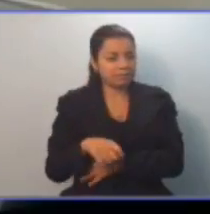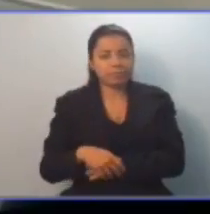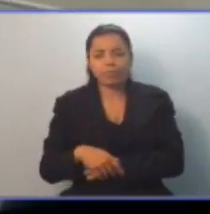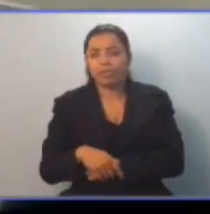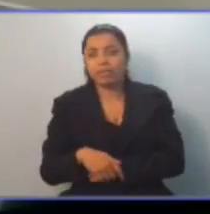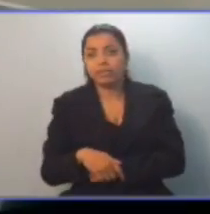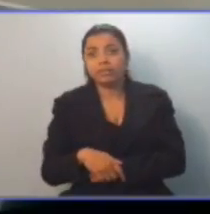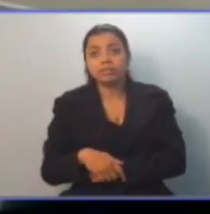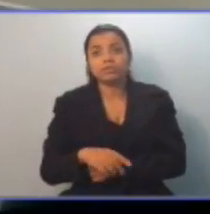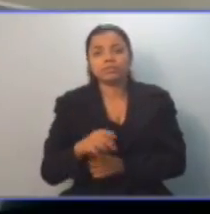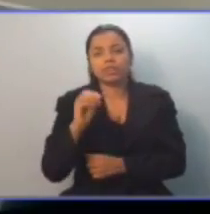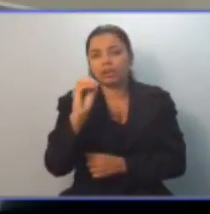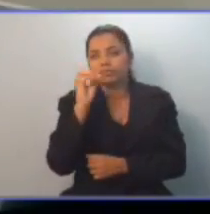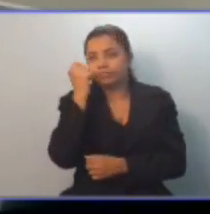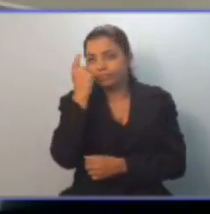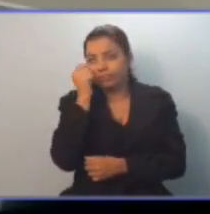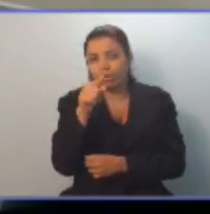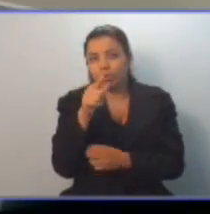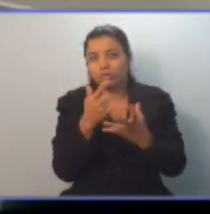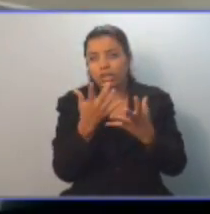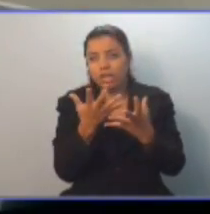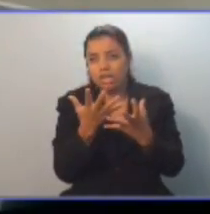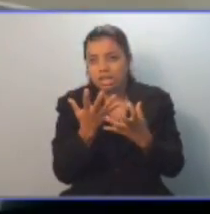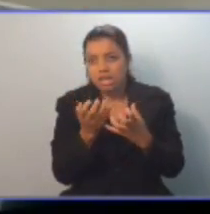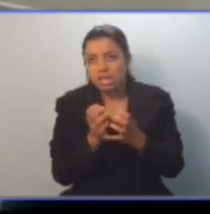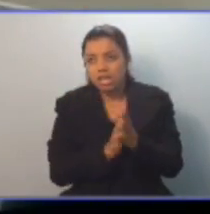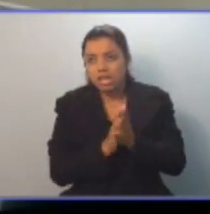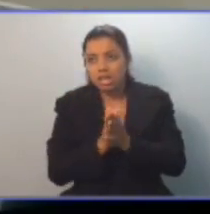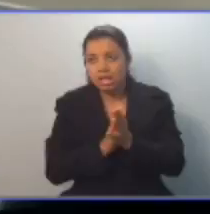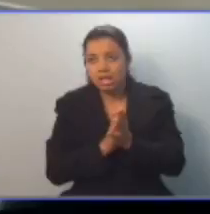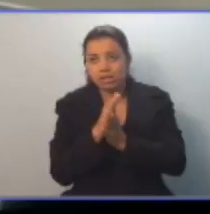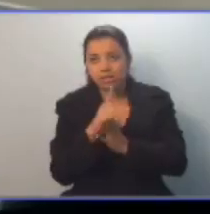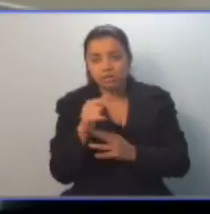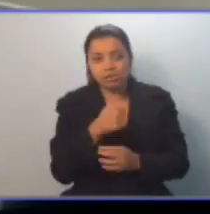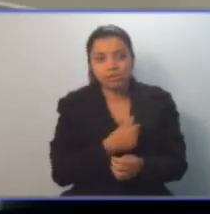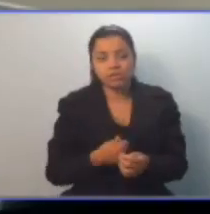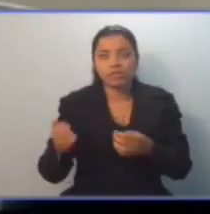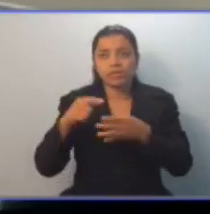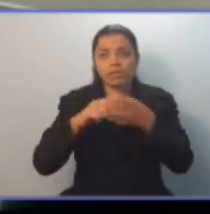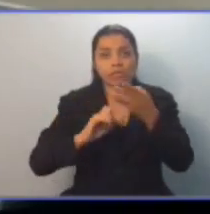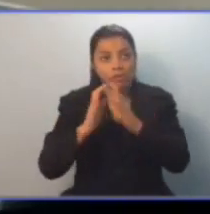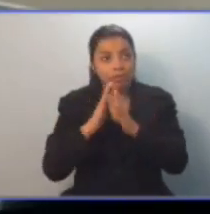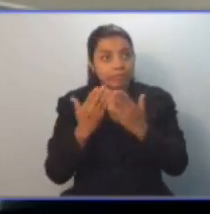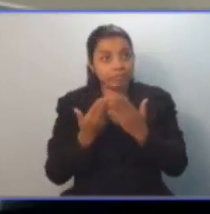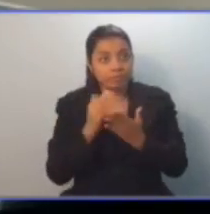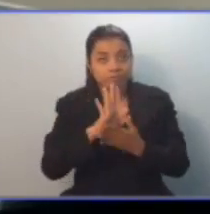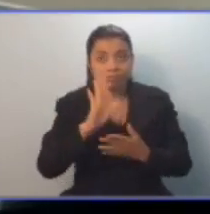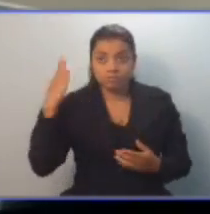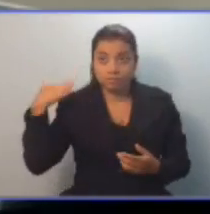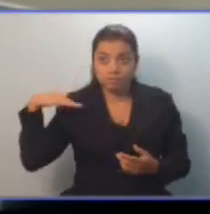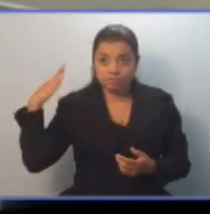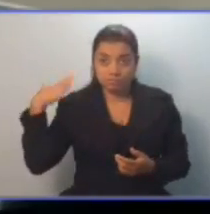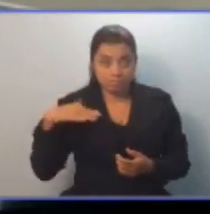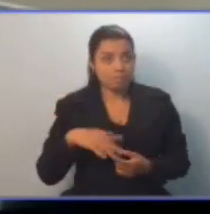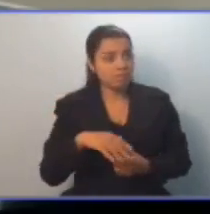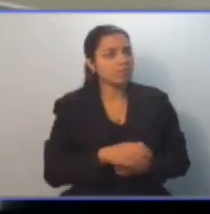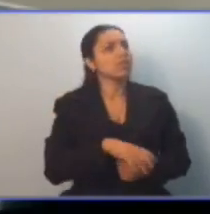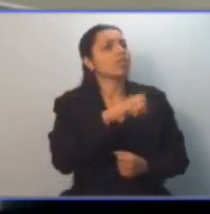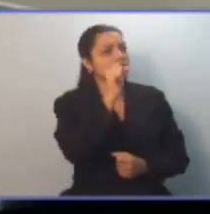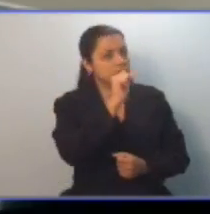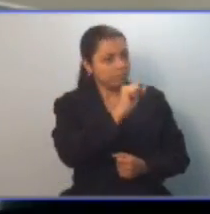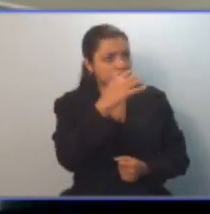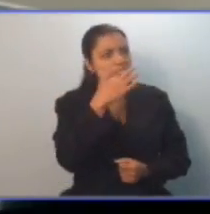que usted aspira a ser magistrado de la Sala de lo Constitucional por su experiencia. Sí,